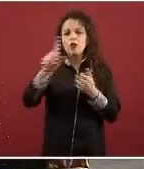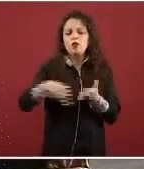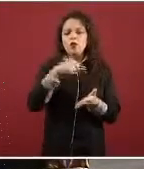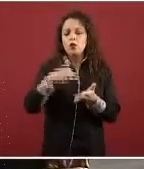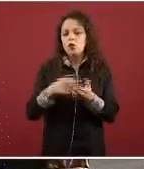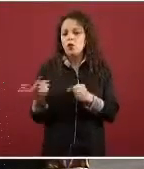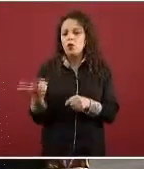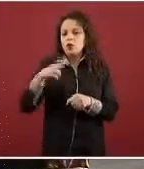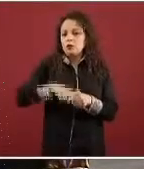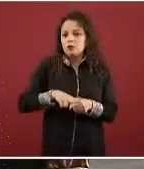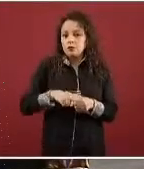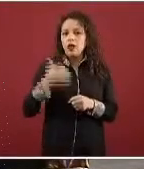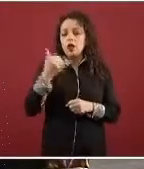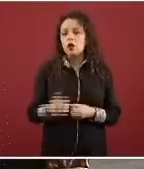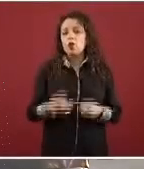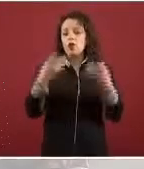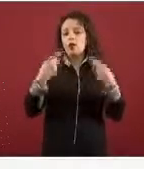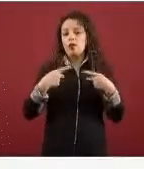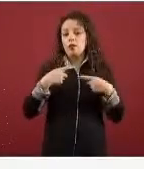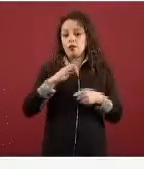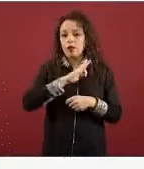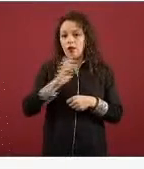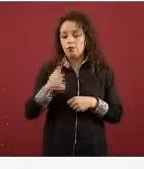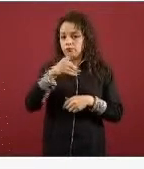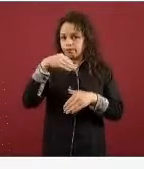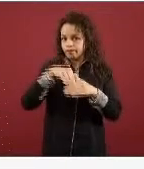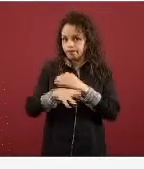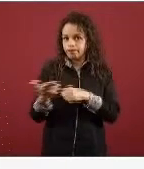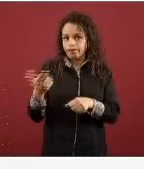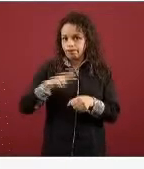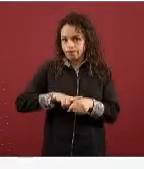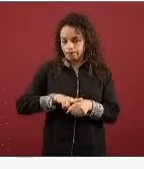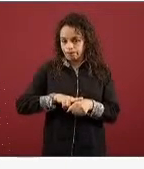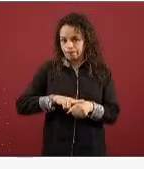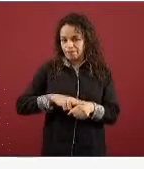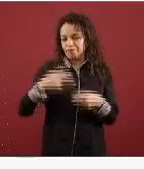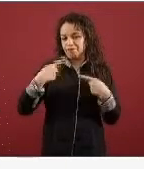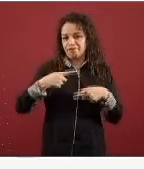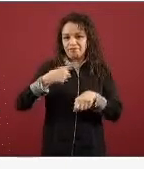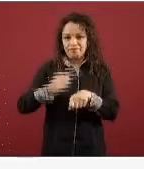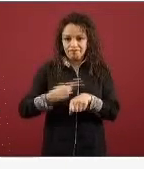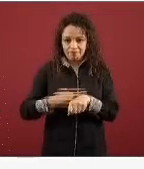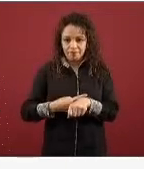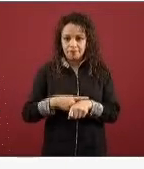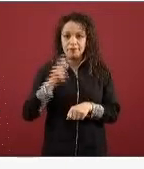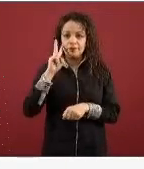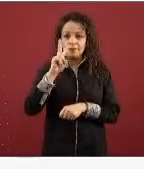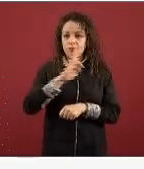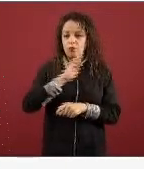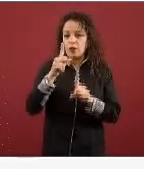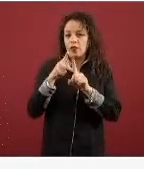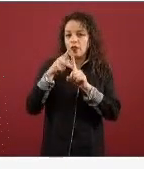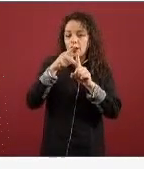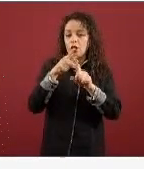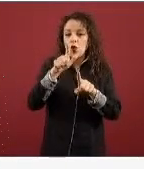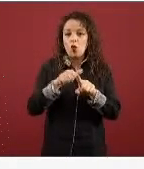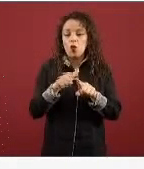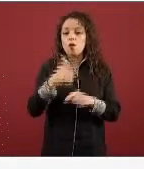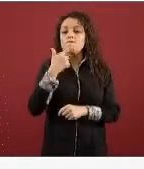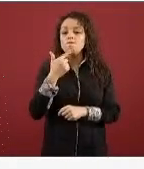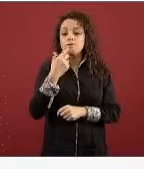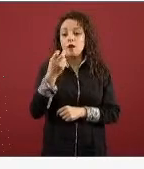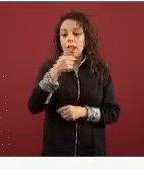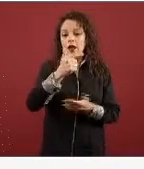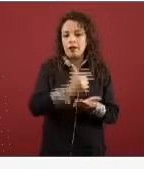y la capacidad que tienen para recibir a los enfermos por el lado donde está las estrellas rojas, los que son de estado